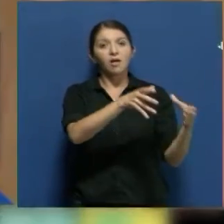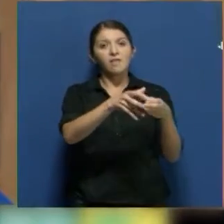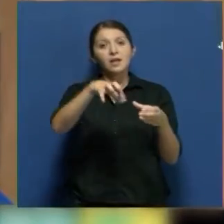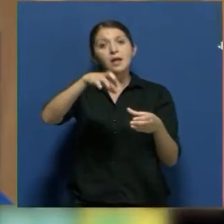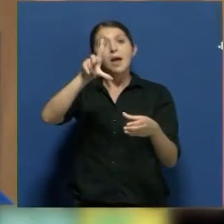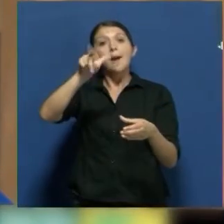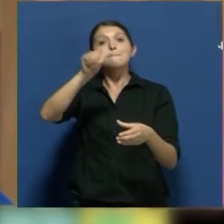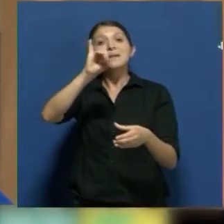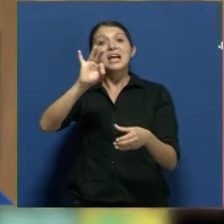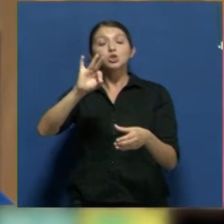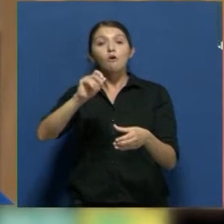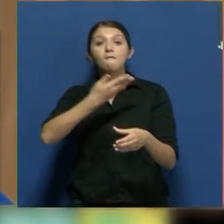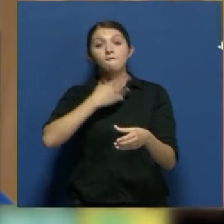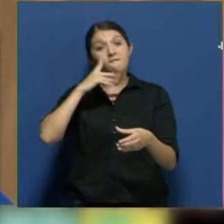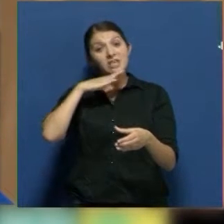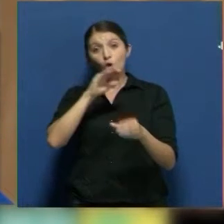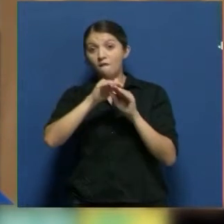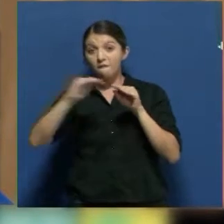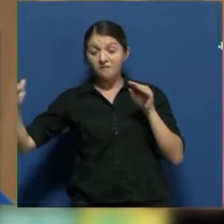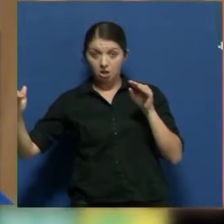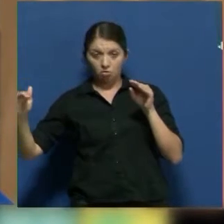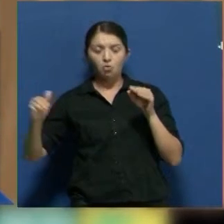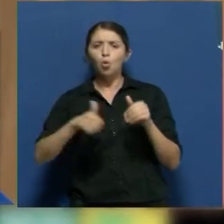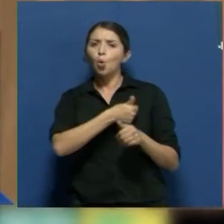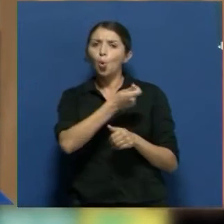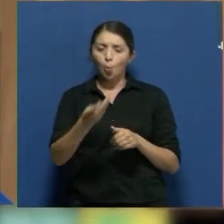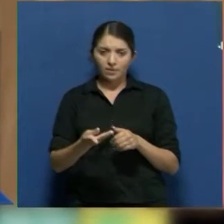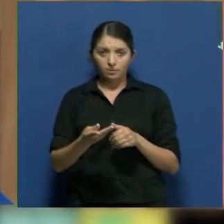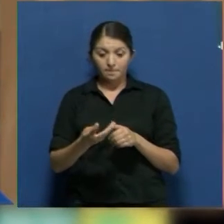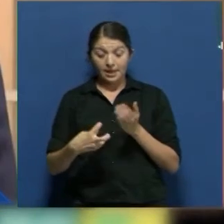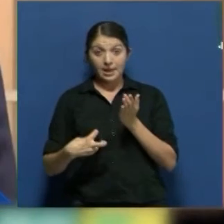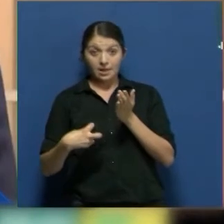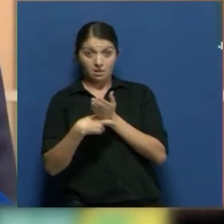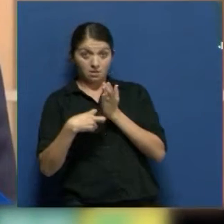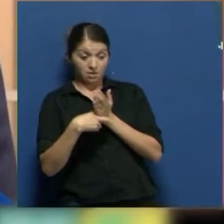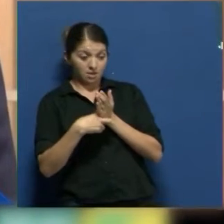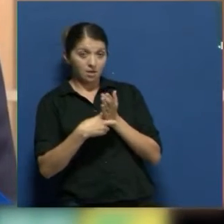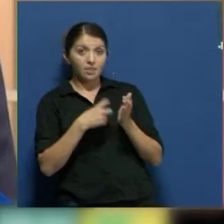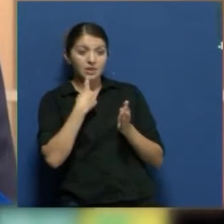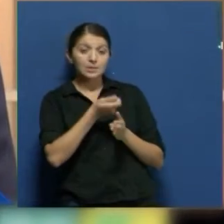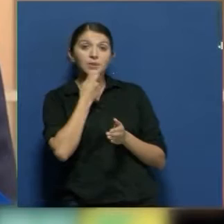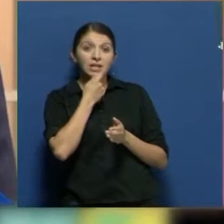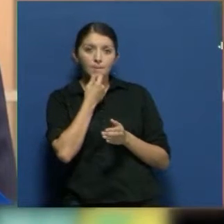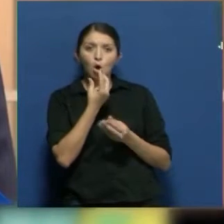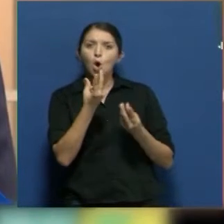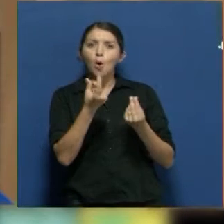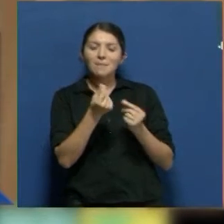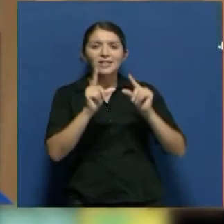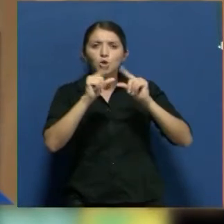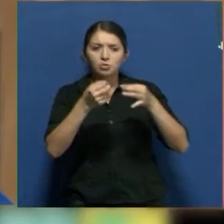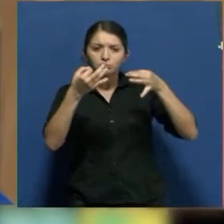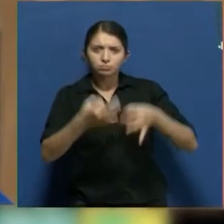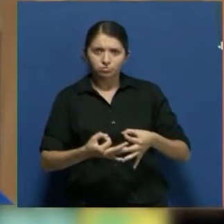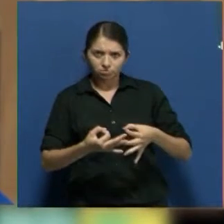¿Cuánto dinero generaría? Generaría eso. Ahora bien, ella no usa esa cifra en ningún momento de